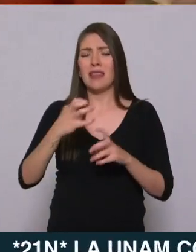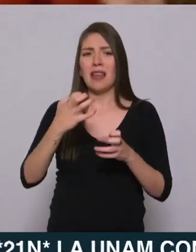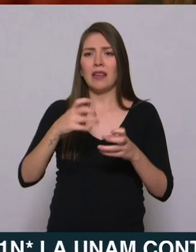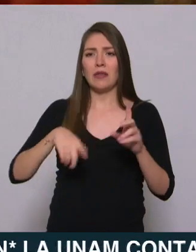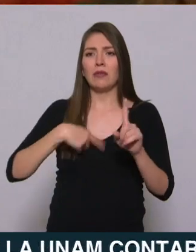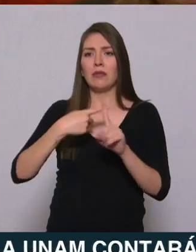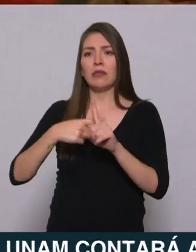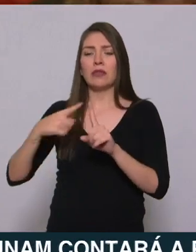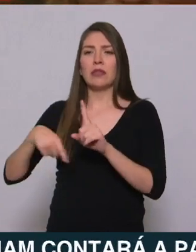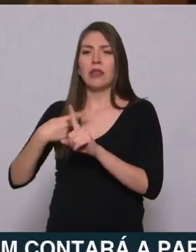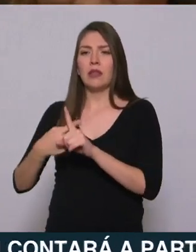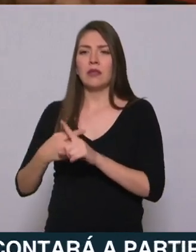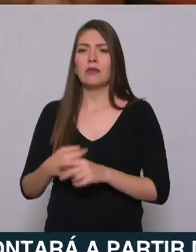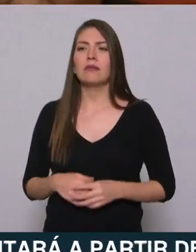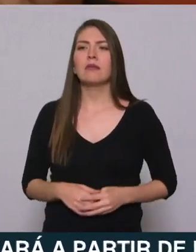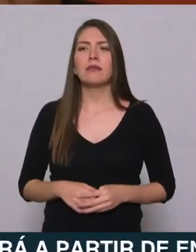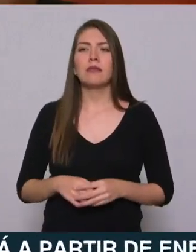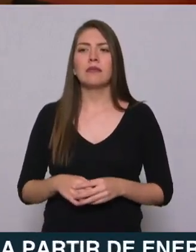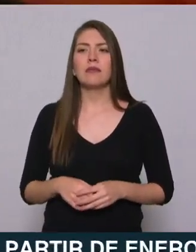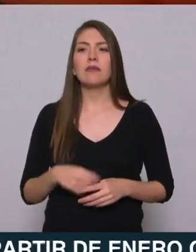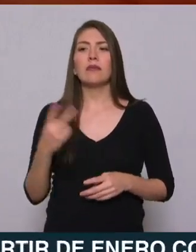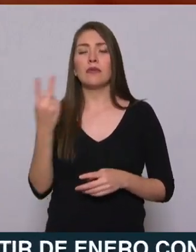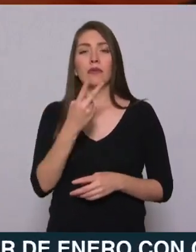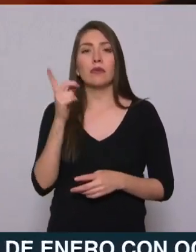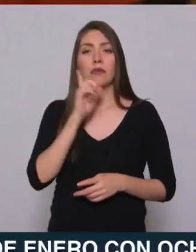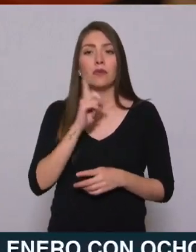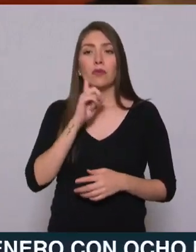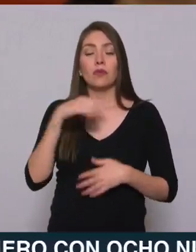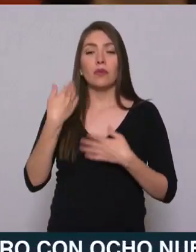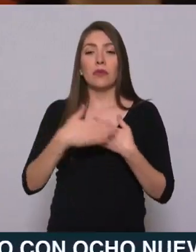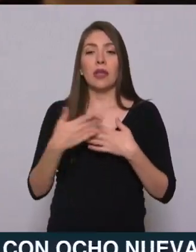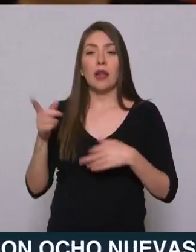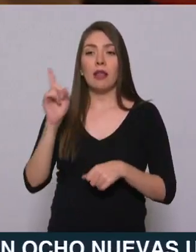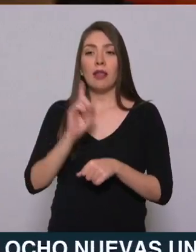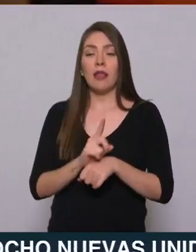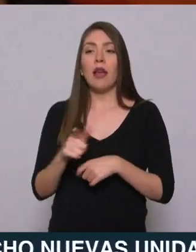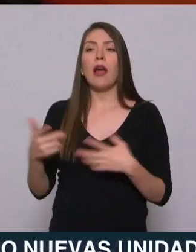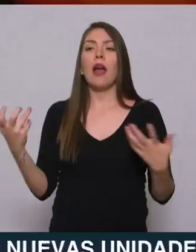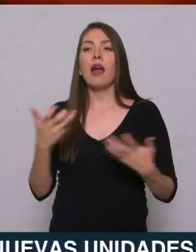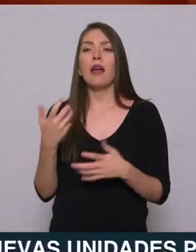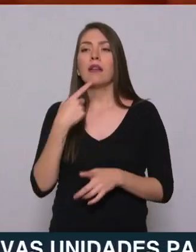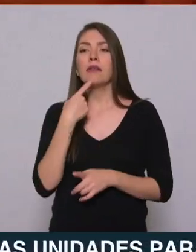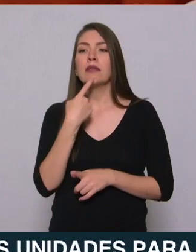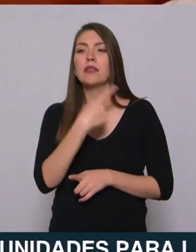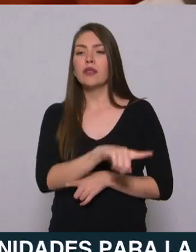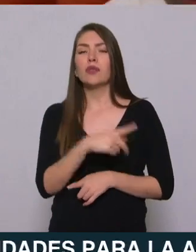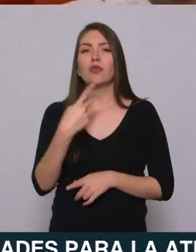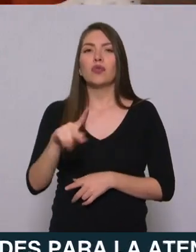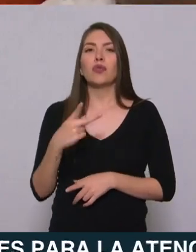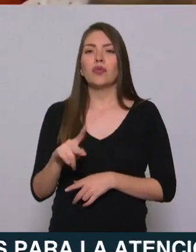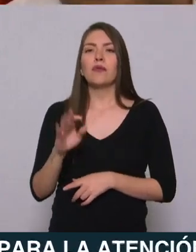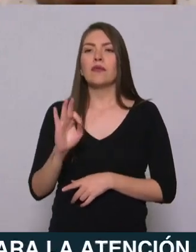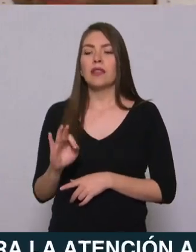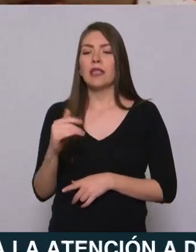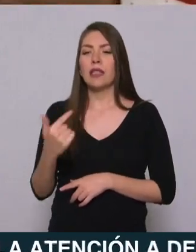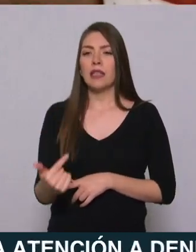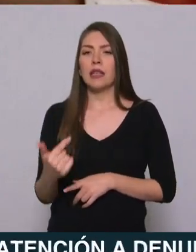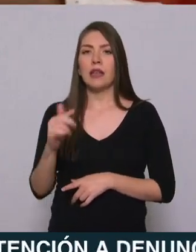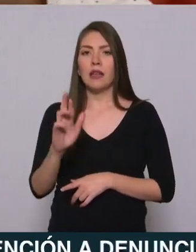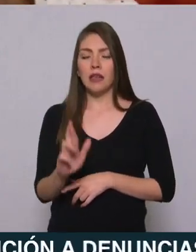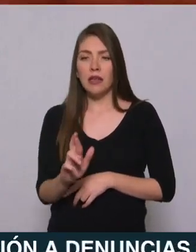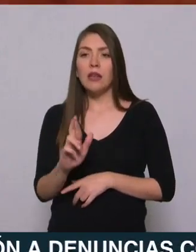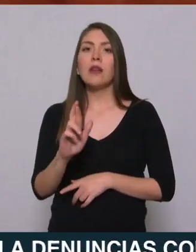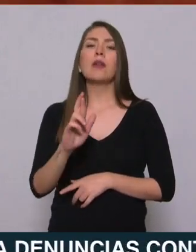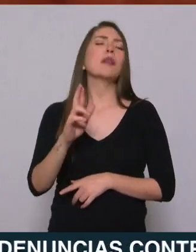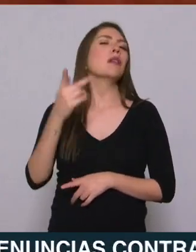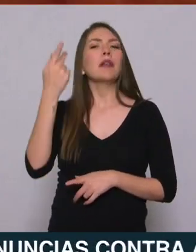los próximos días, tanto Vianney como Belén presentarán una denuncia ante la Fiscalía General de la